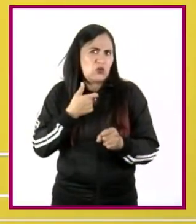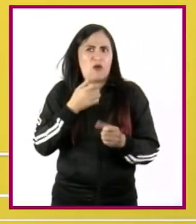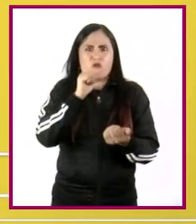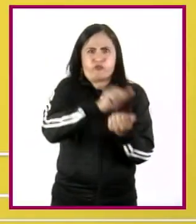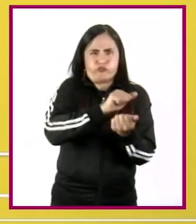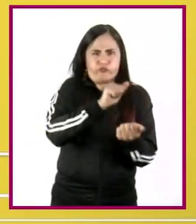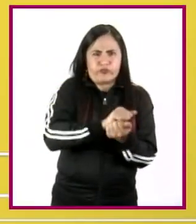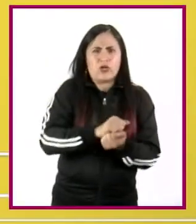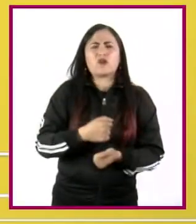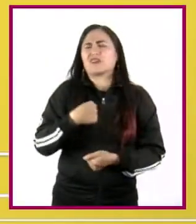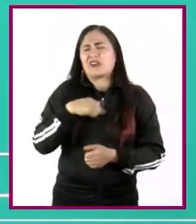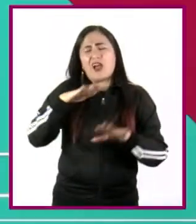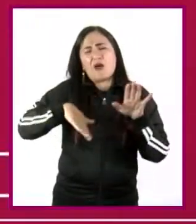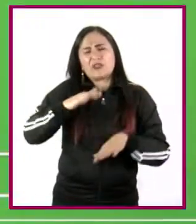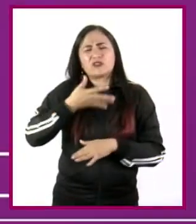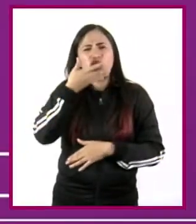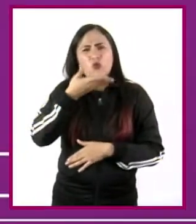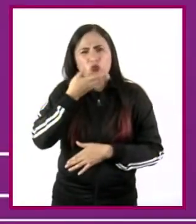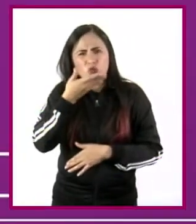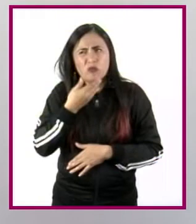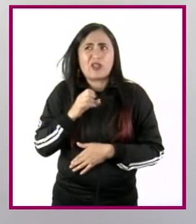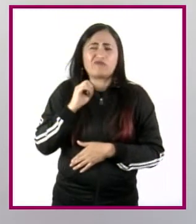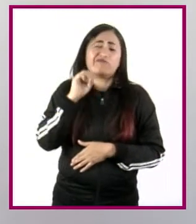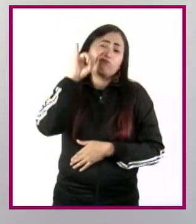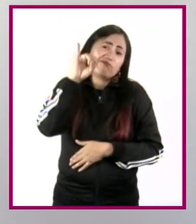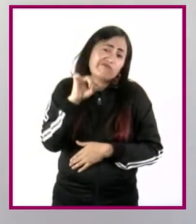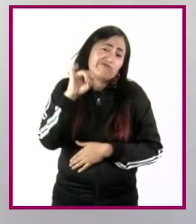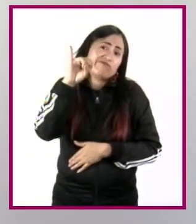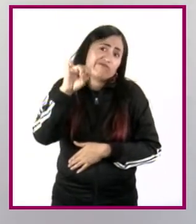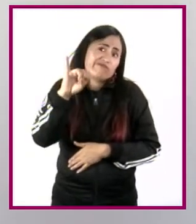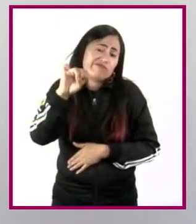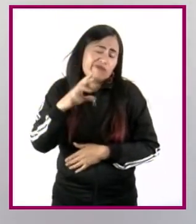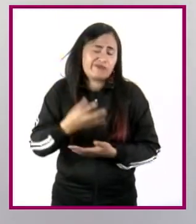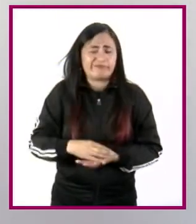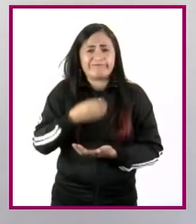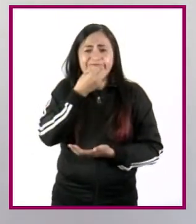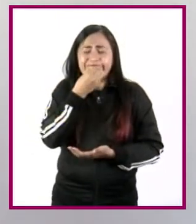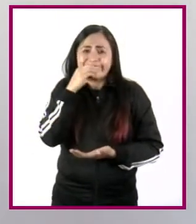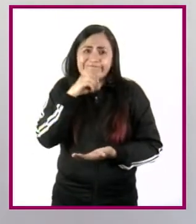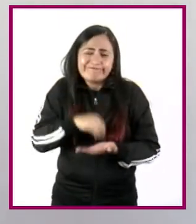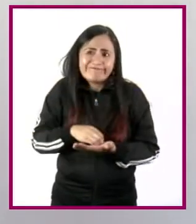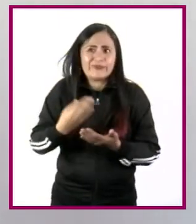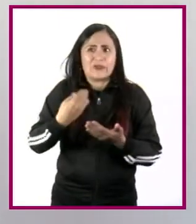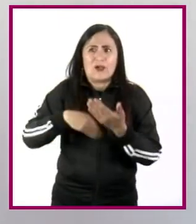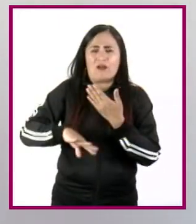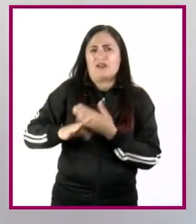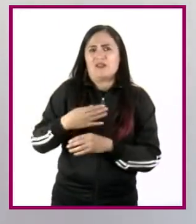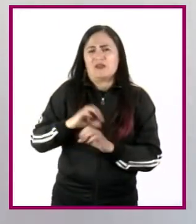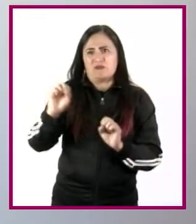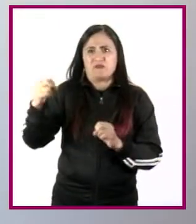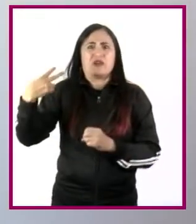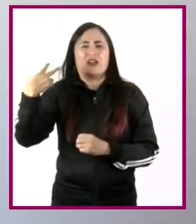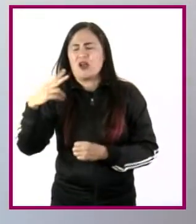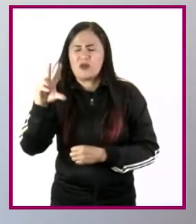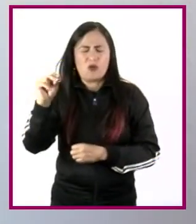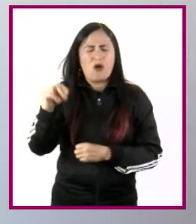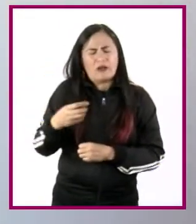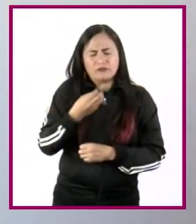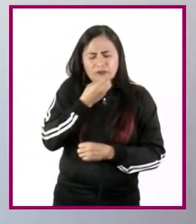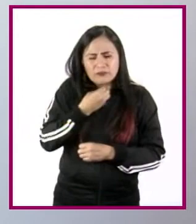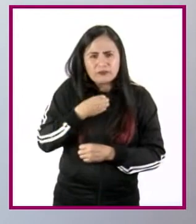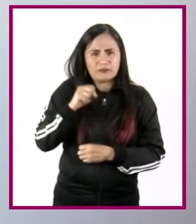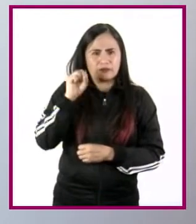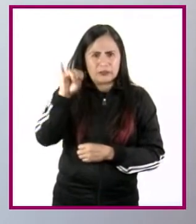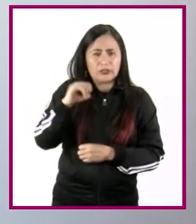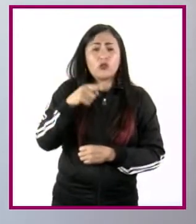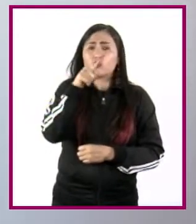estamos acostumbradas y acostumbrados a decir que sí. Por compromiso, por quedar bien, por complacer. La decisión de cuándo